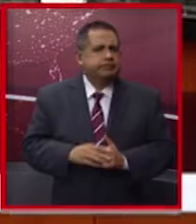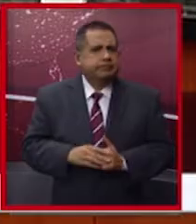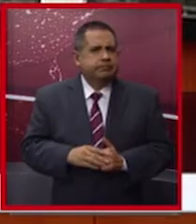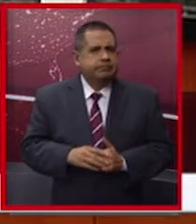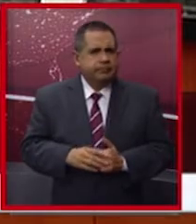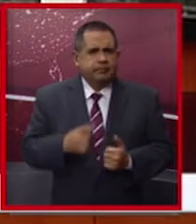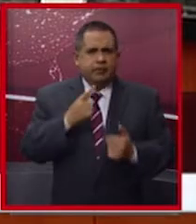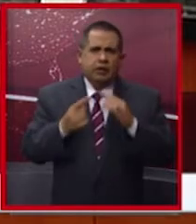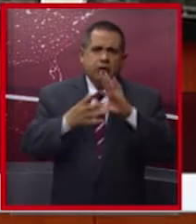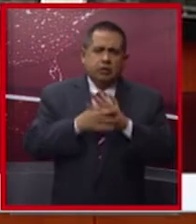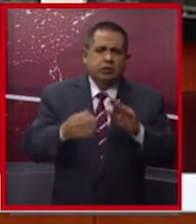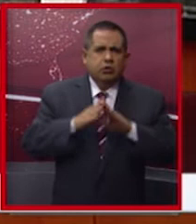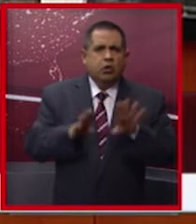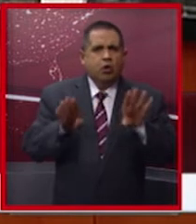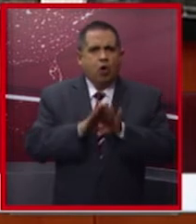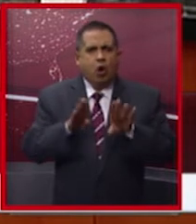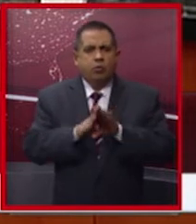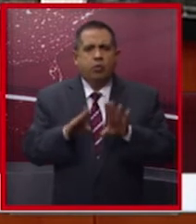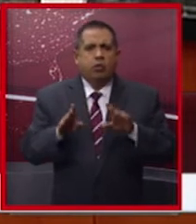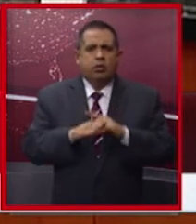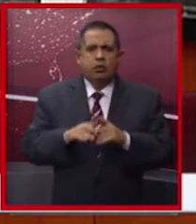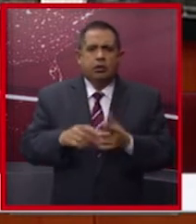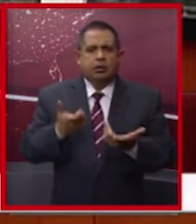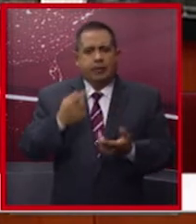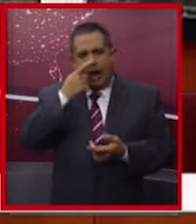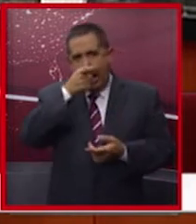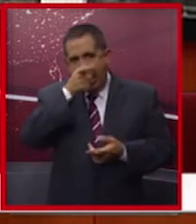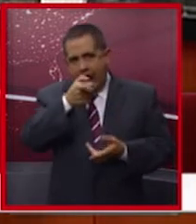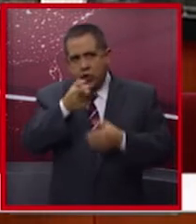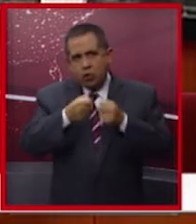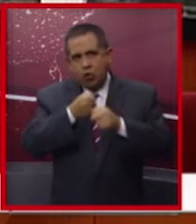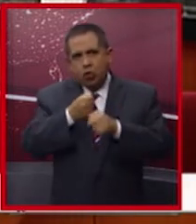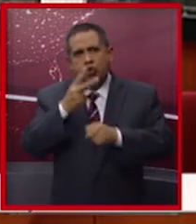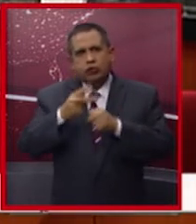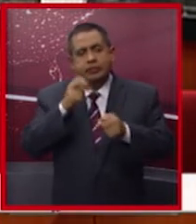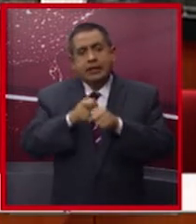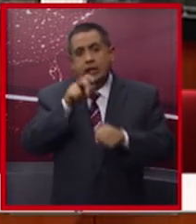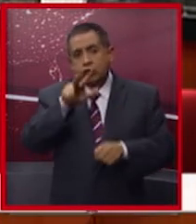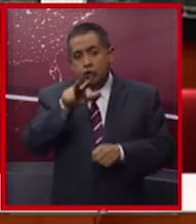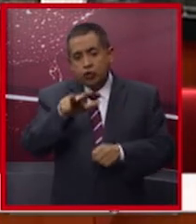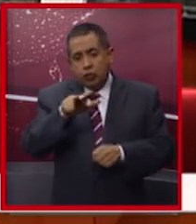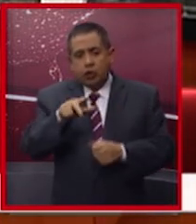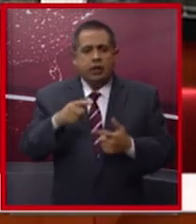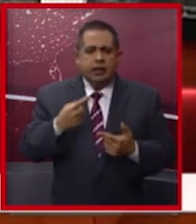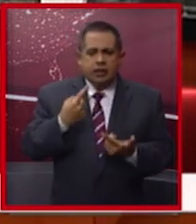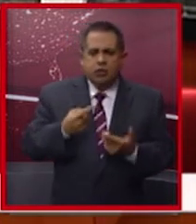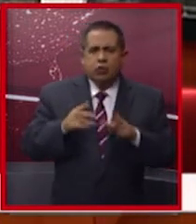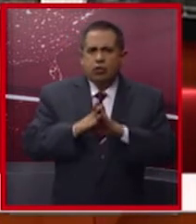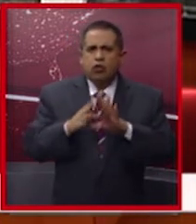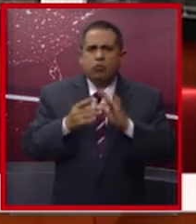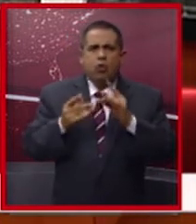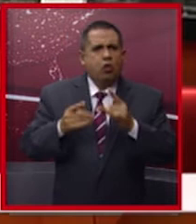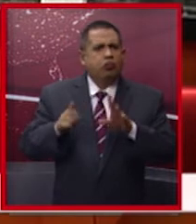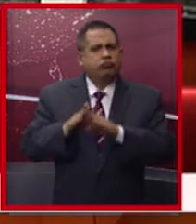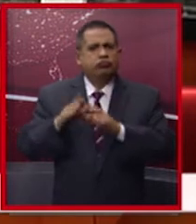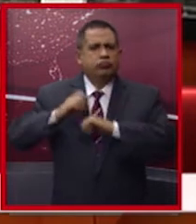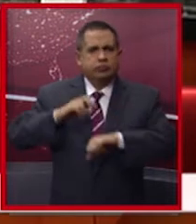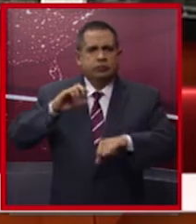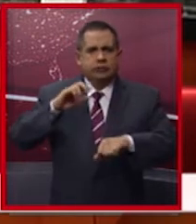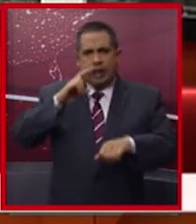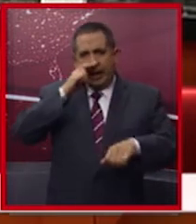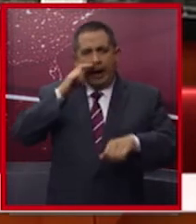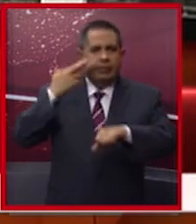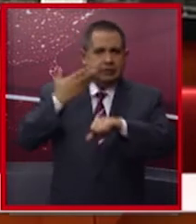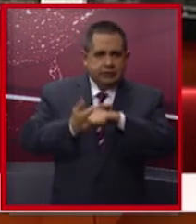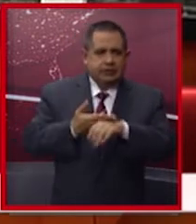el paquete económico para el año 2018 y el análisis, por supuesto, el estado que guarda el país